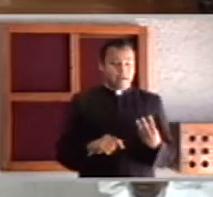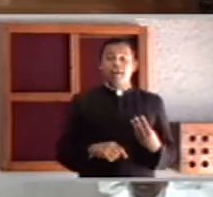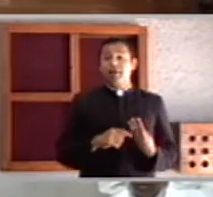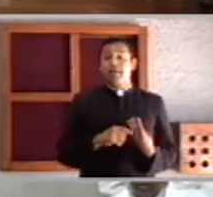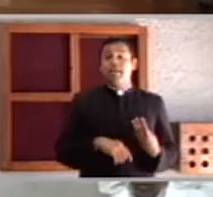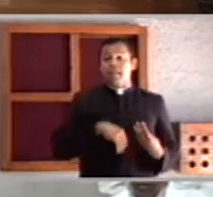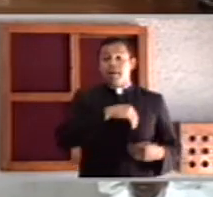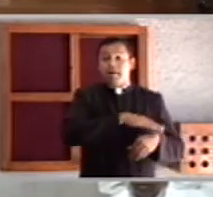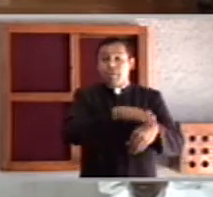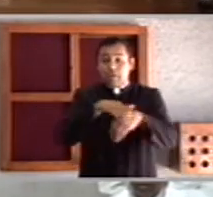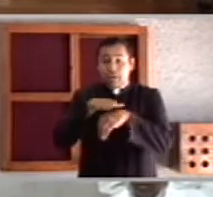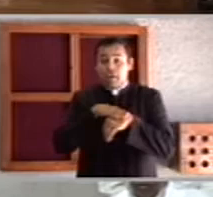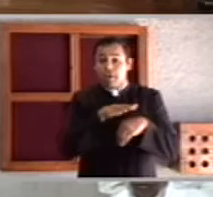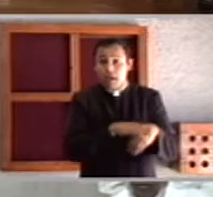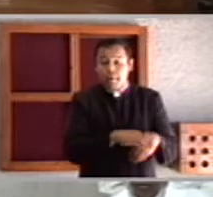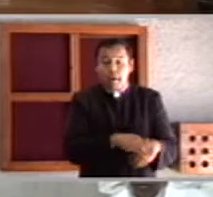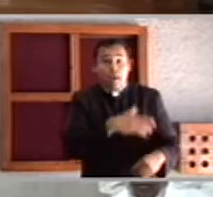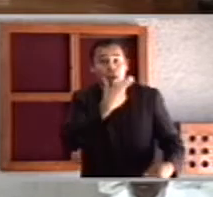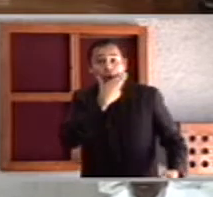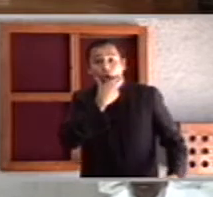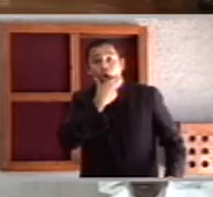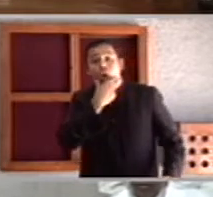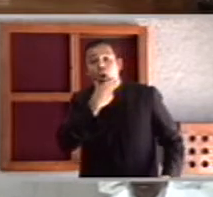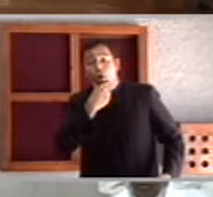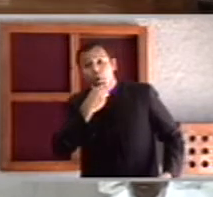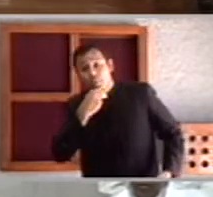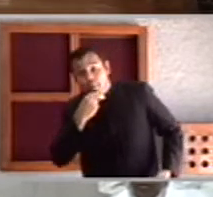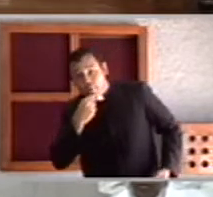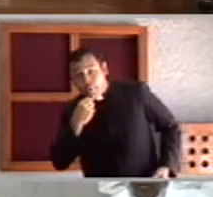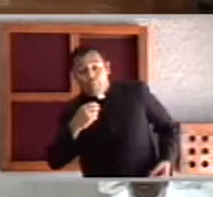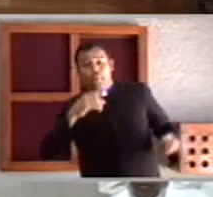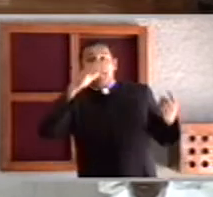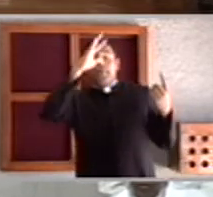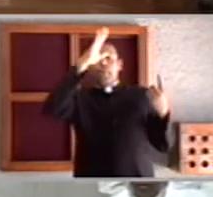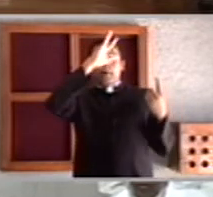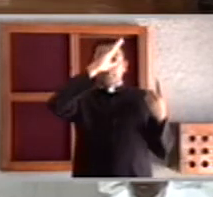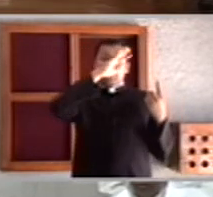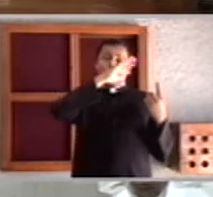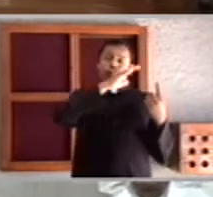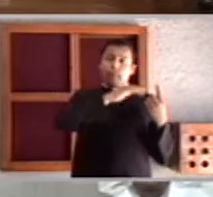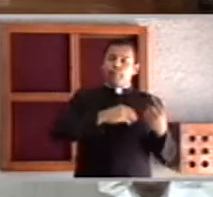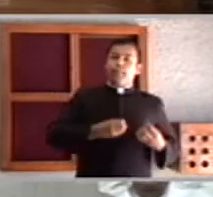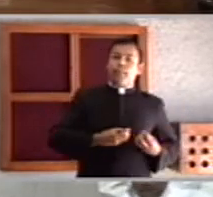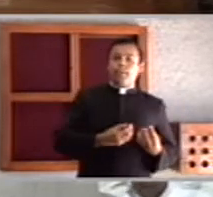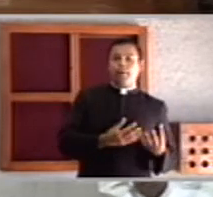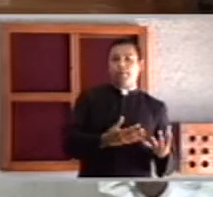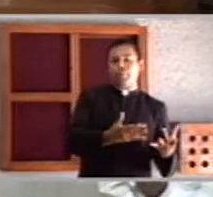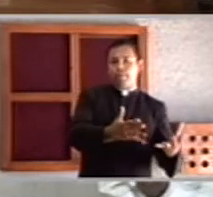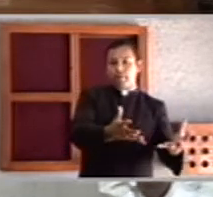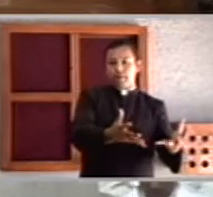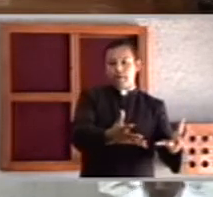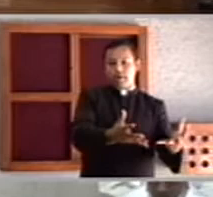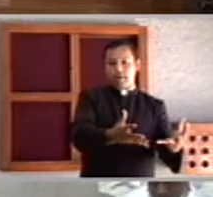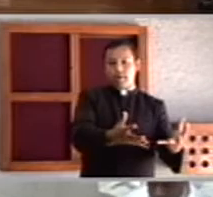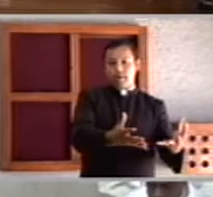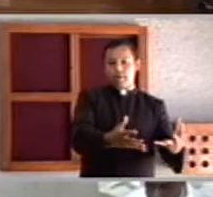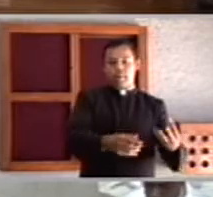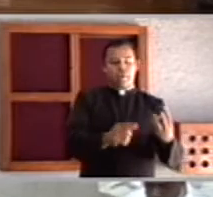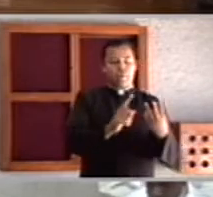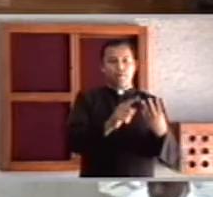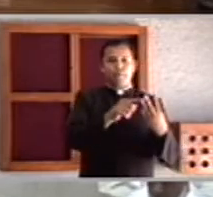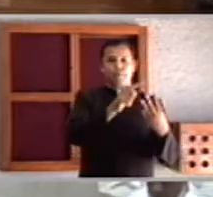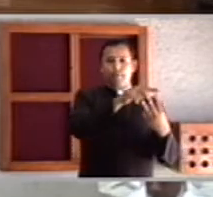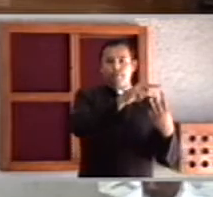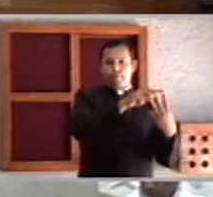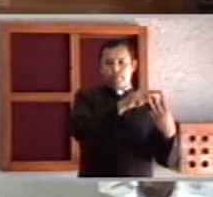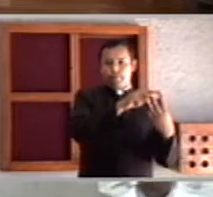ser hombres llenos de misericordia para los que sufren. Esas tres